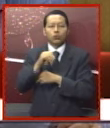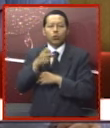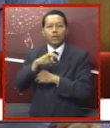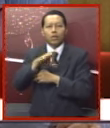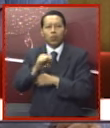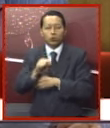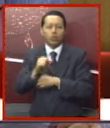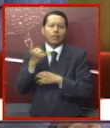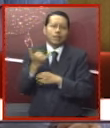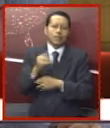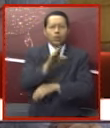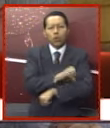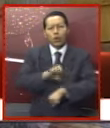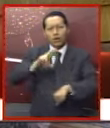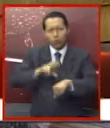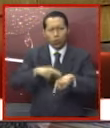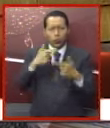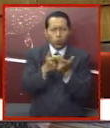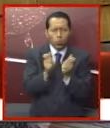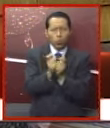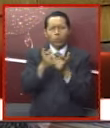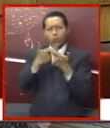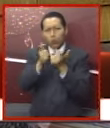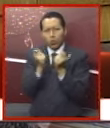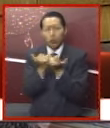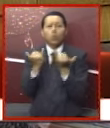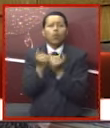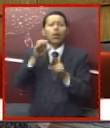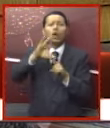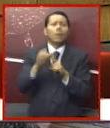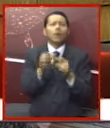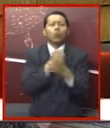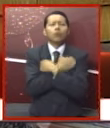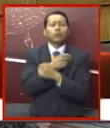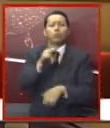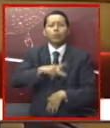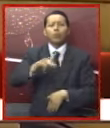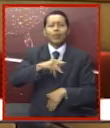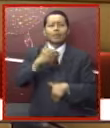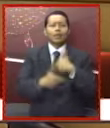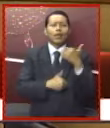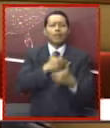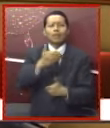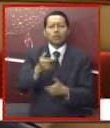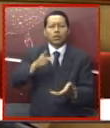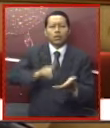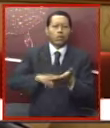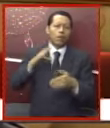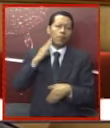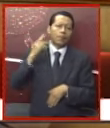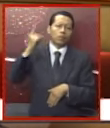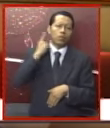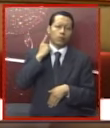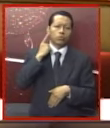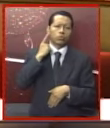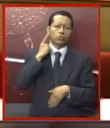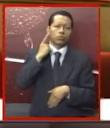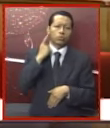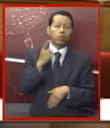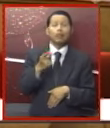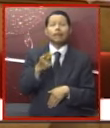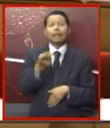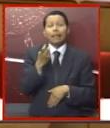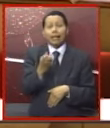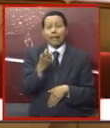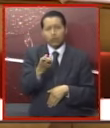coordinadores parlamentarios y miembros integrantes de la Comisión de Educación Pública y Servicios Educativos de la Cámara Baja.